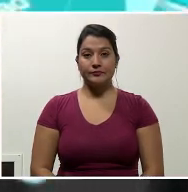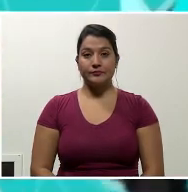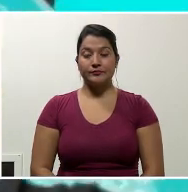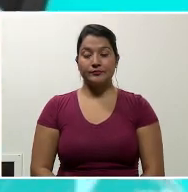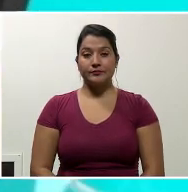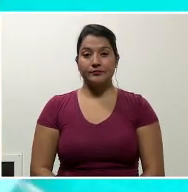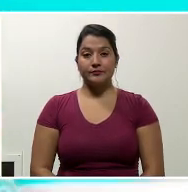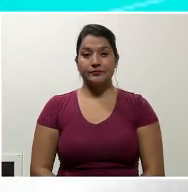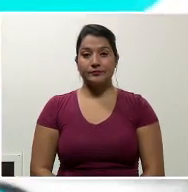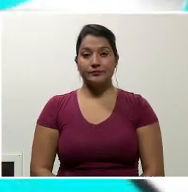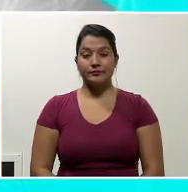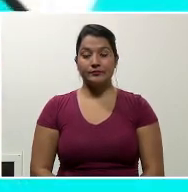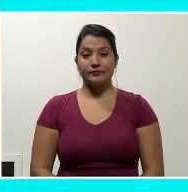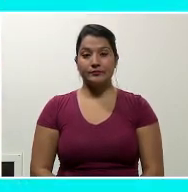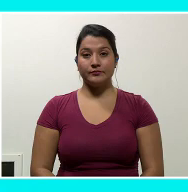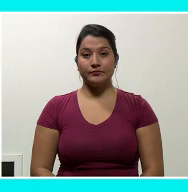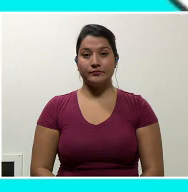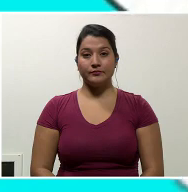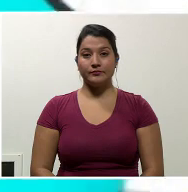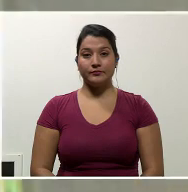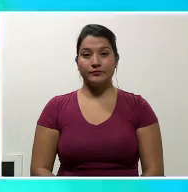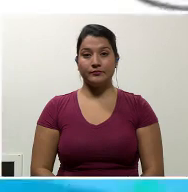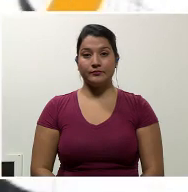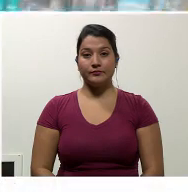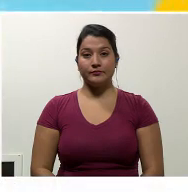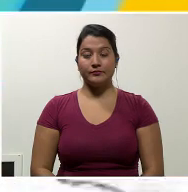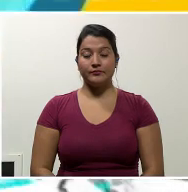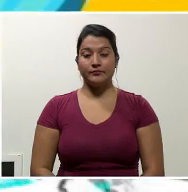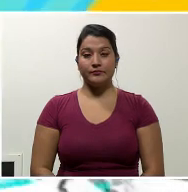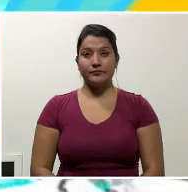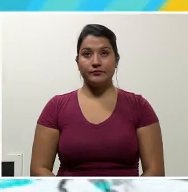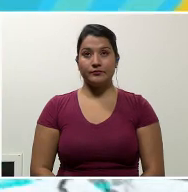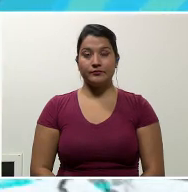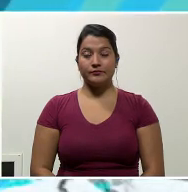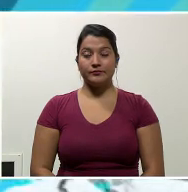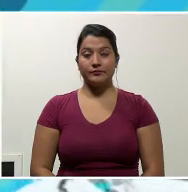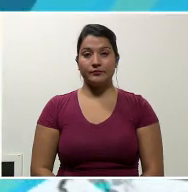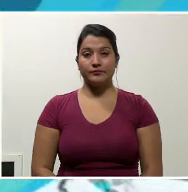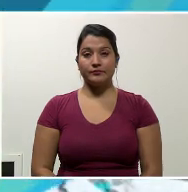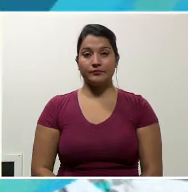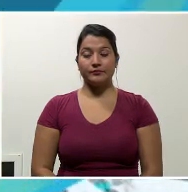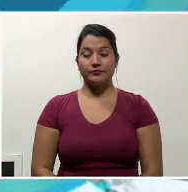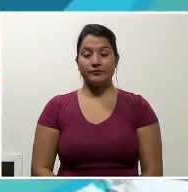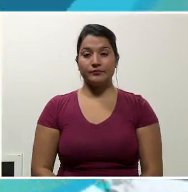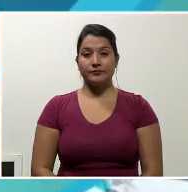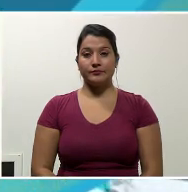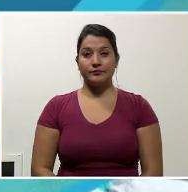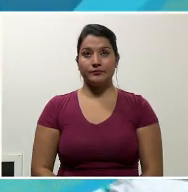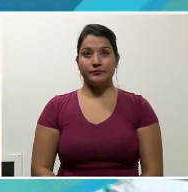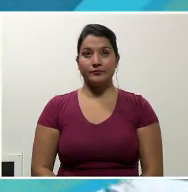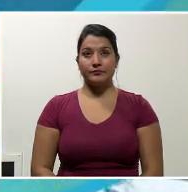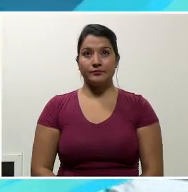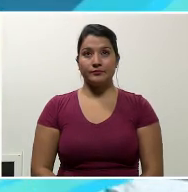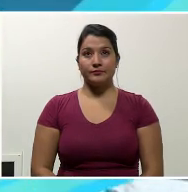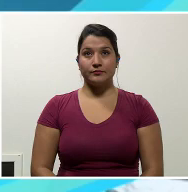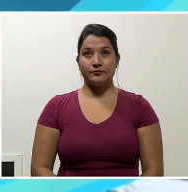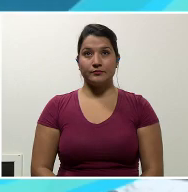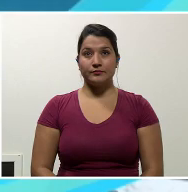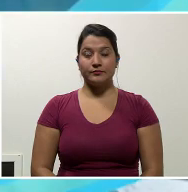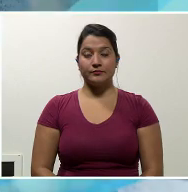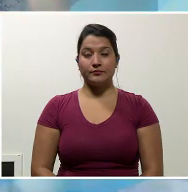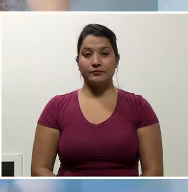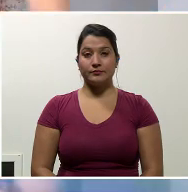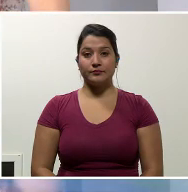La sección de cámaras viales fue presentada por CONAVI, conservando, mejorando y construyendo la red vial nacional.